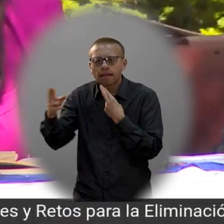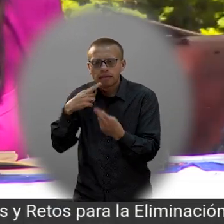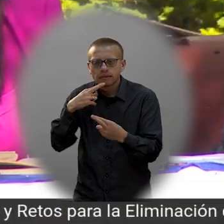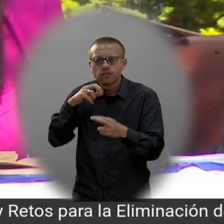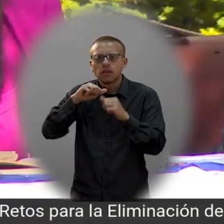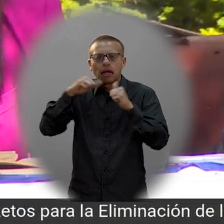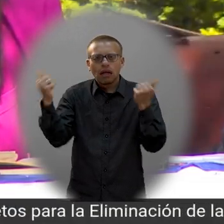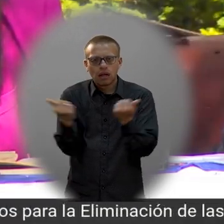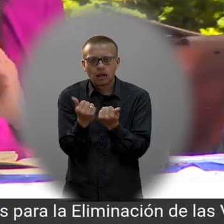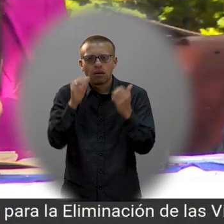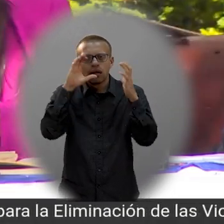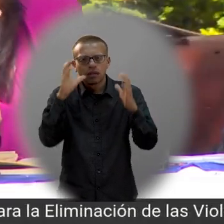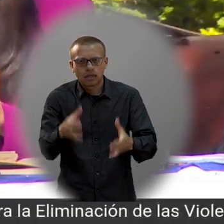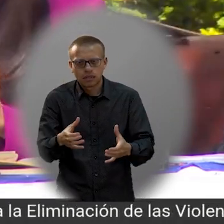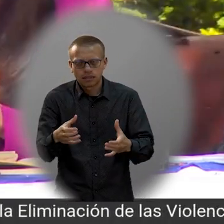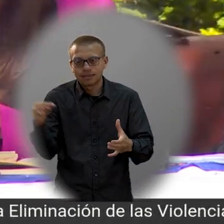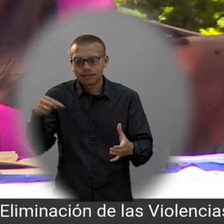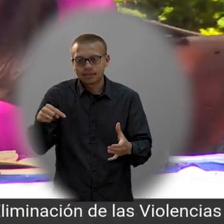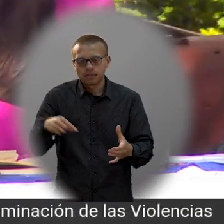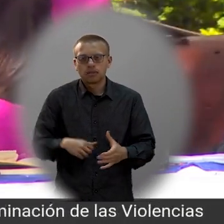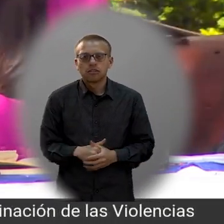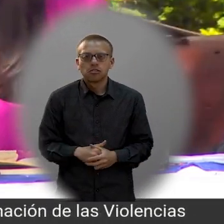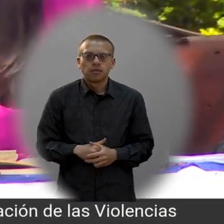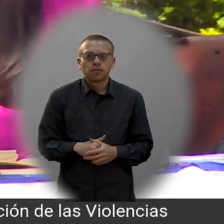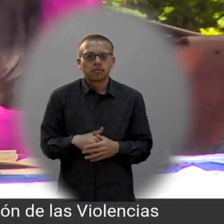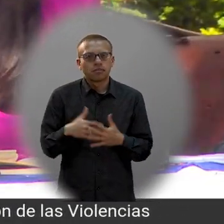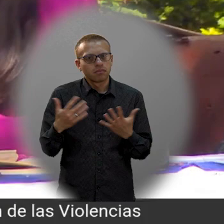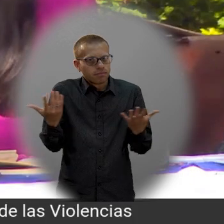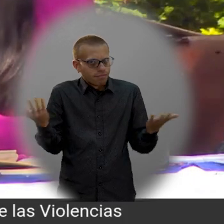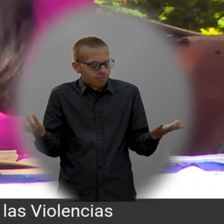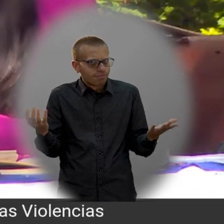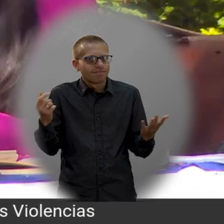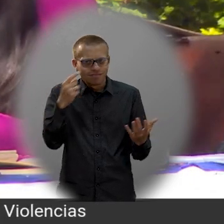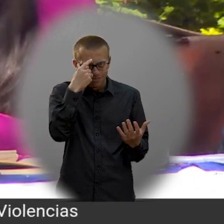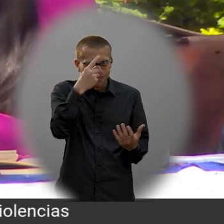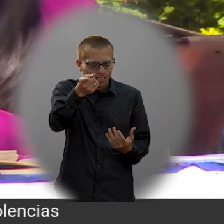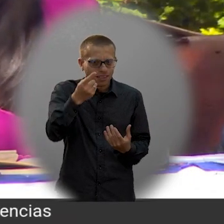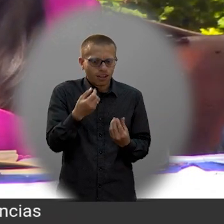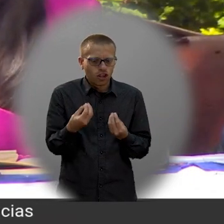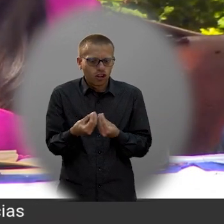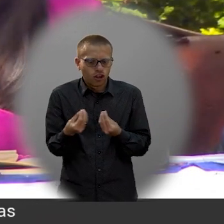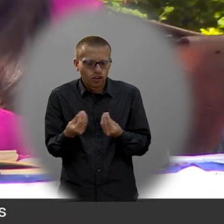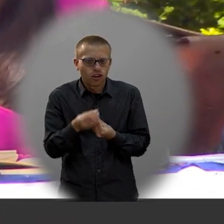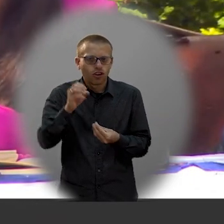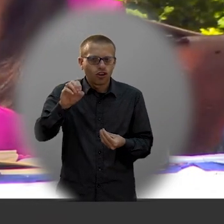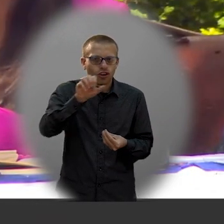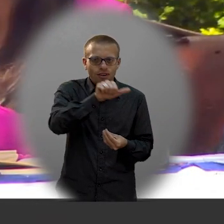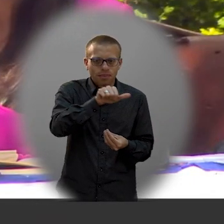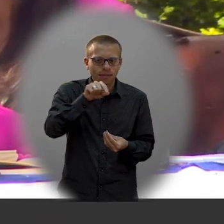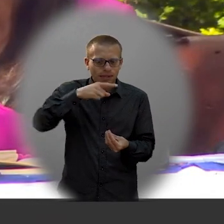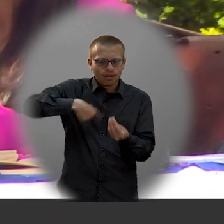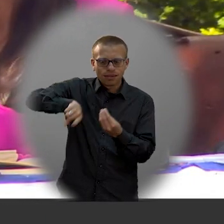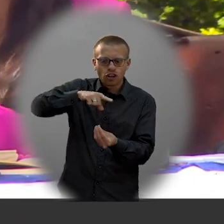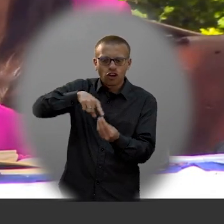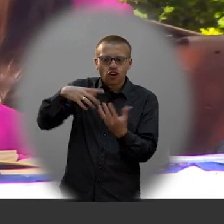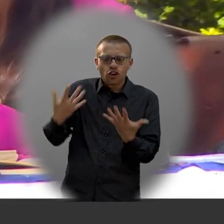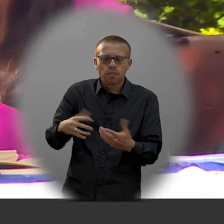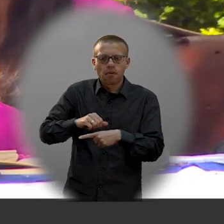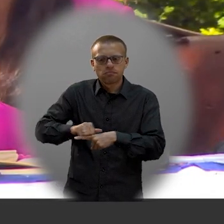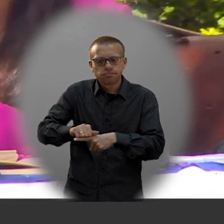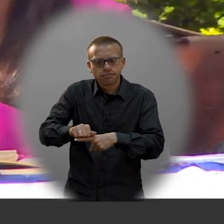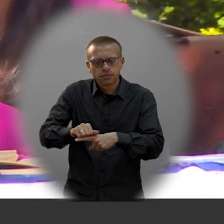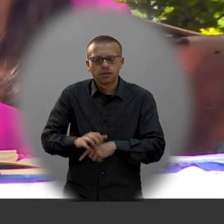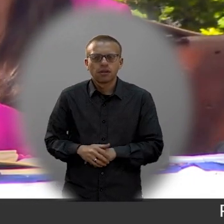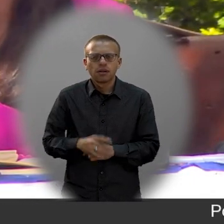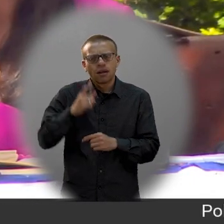aulas de clase, ¿no? Y pues ni qué decir con nuestros compañeros y compañeras. Entonces, ahí hay unas transformaciones importantes que pasan también,